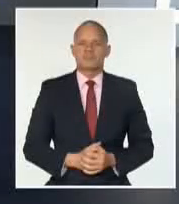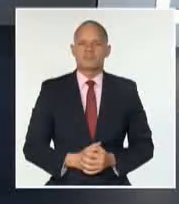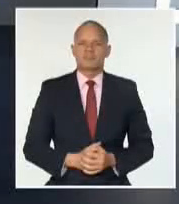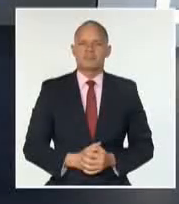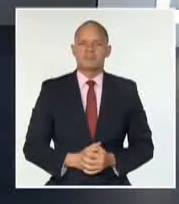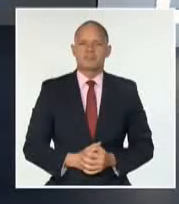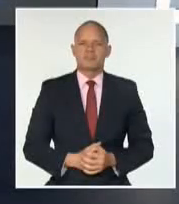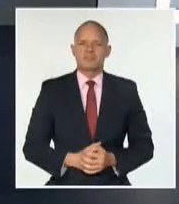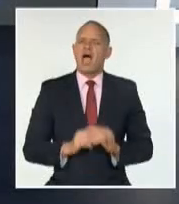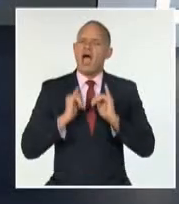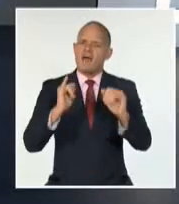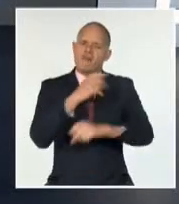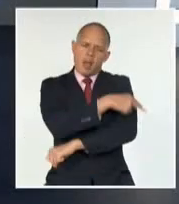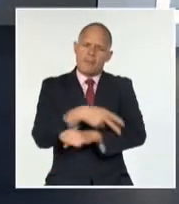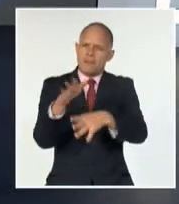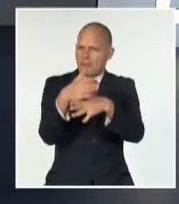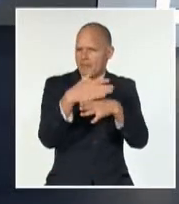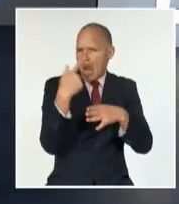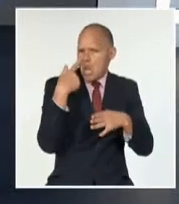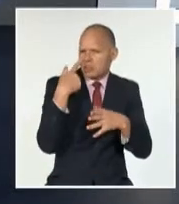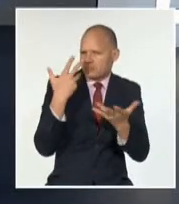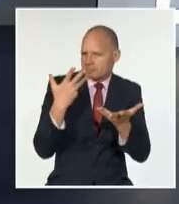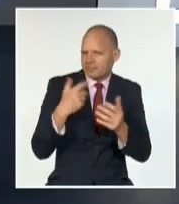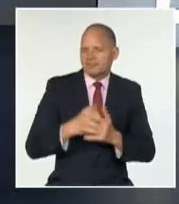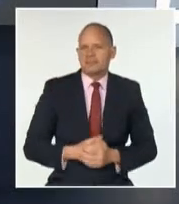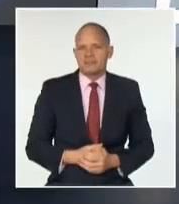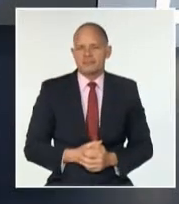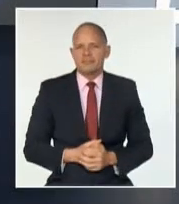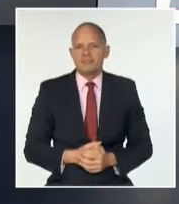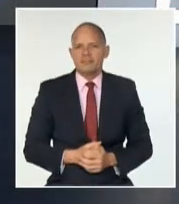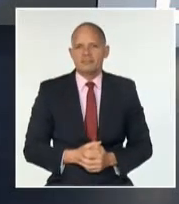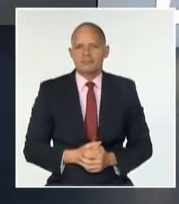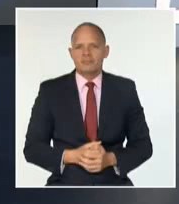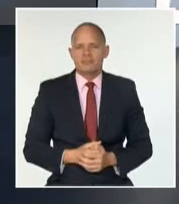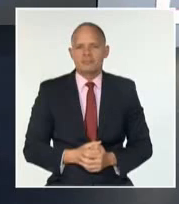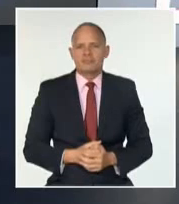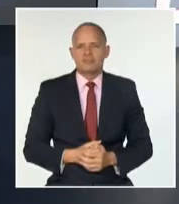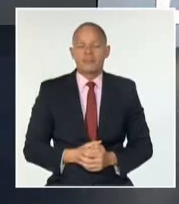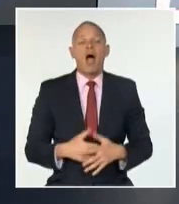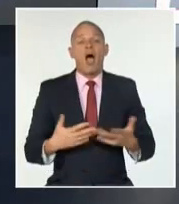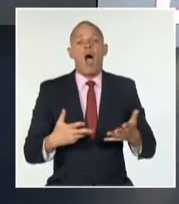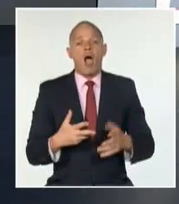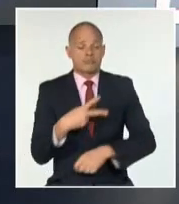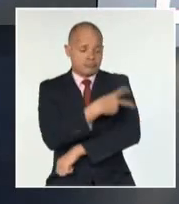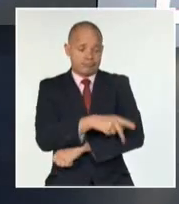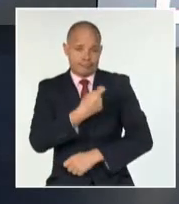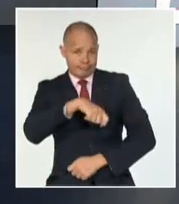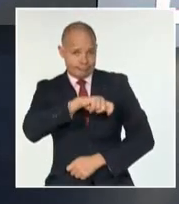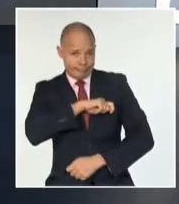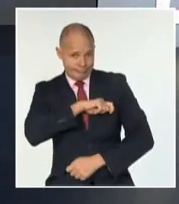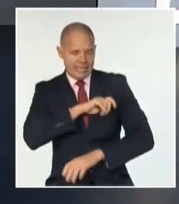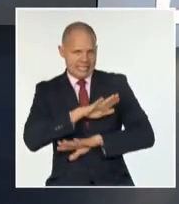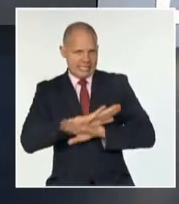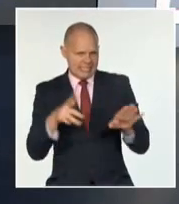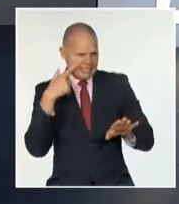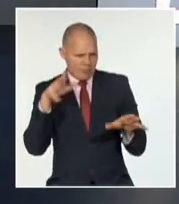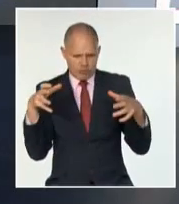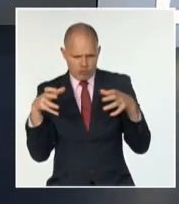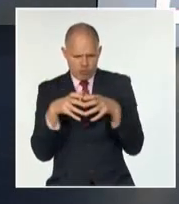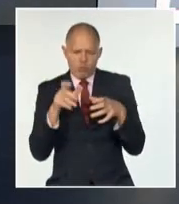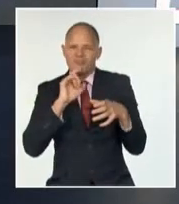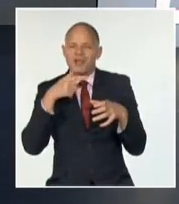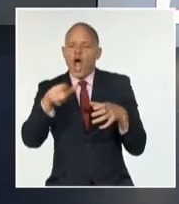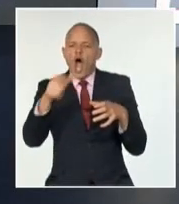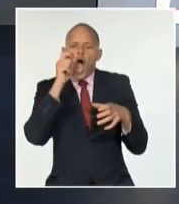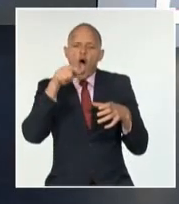Veamos qué sucede más allá de las fronteras cubanas. Por mayoría de votos, el Congreso de los Diputados de España rechazó a Alberto Núñez Feijóo como candidato a la